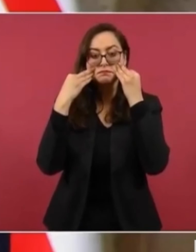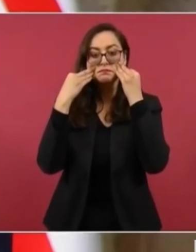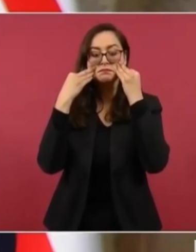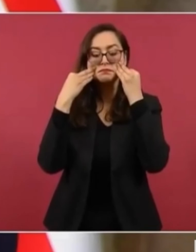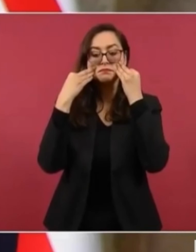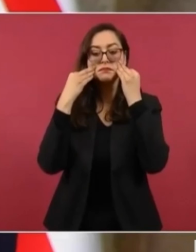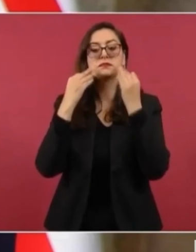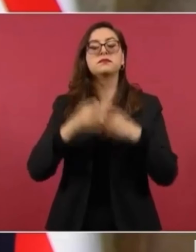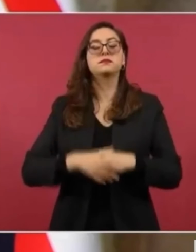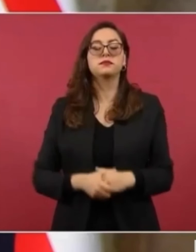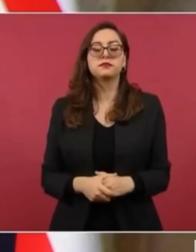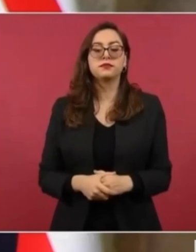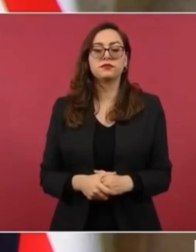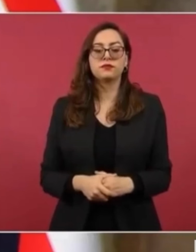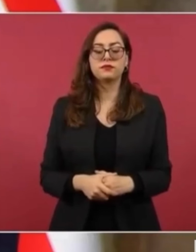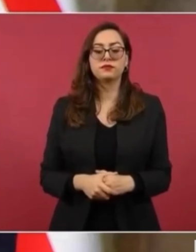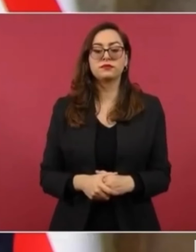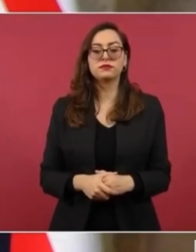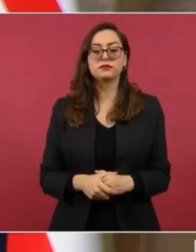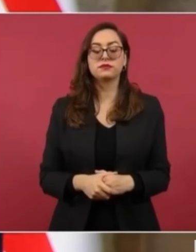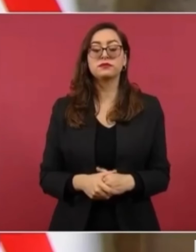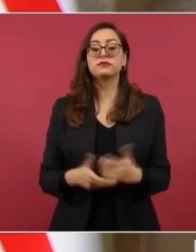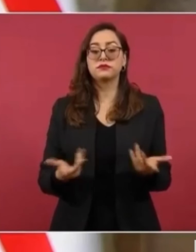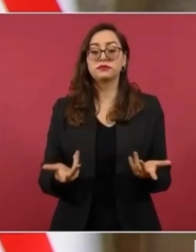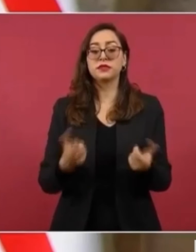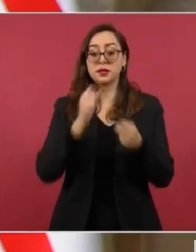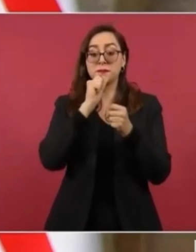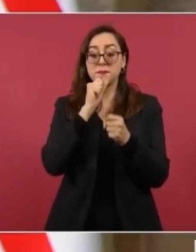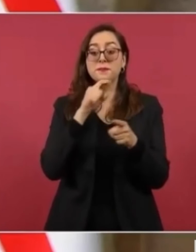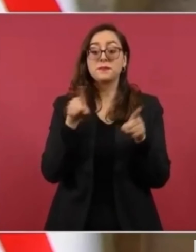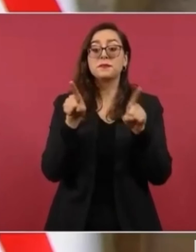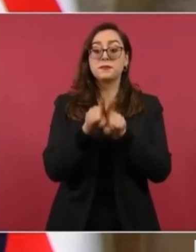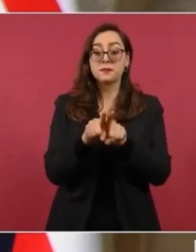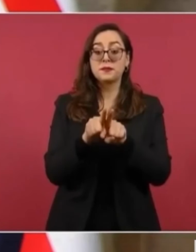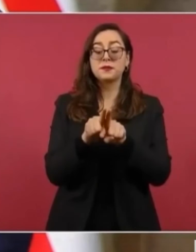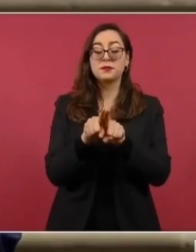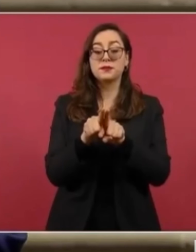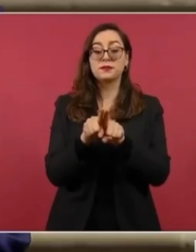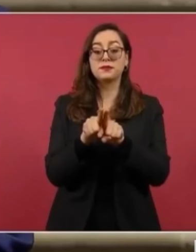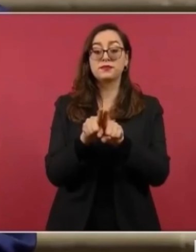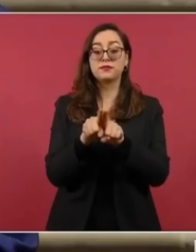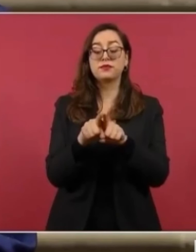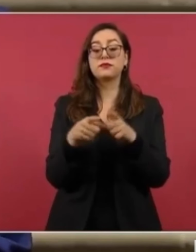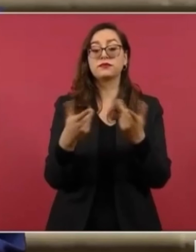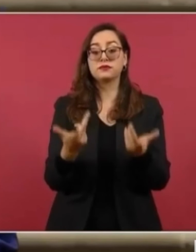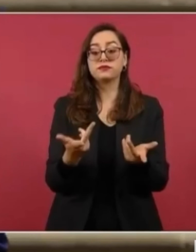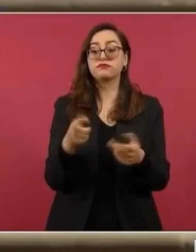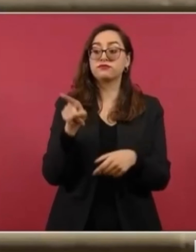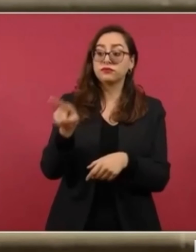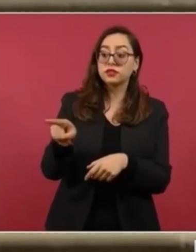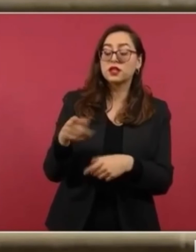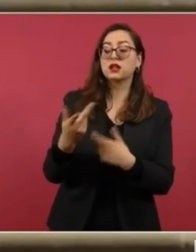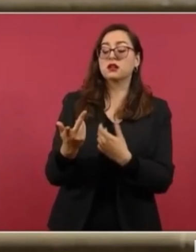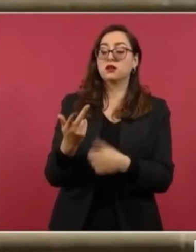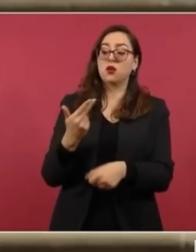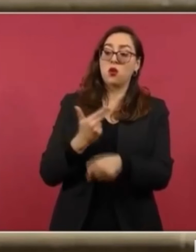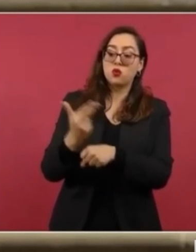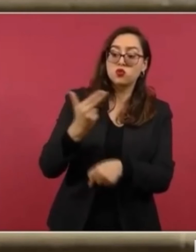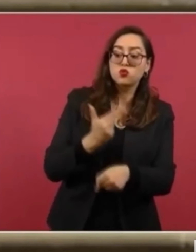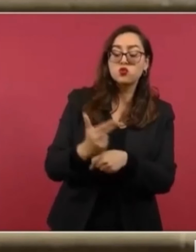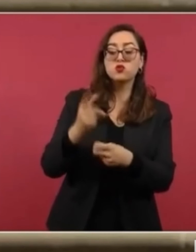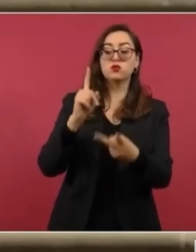en los pueblos hermanos, los países de Honduras y en El